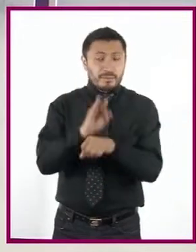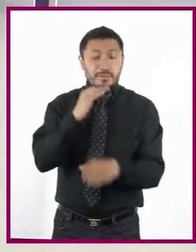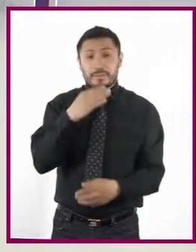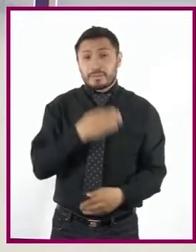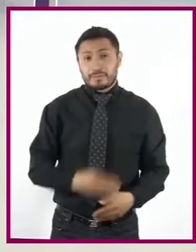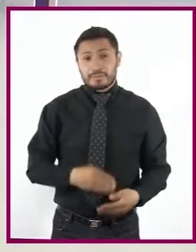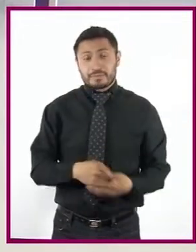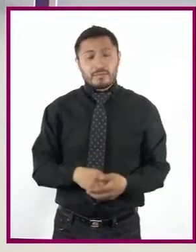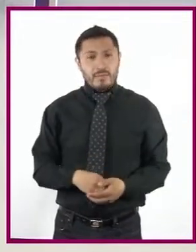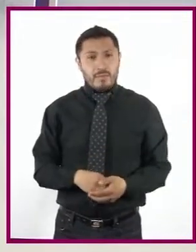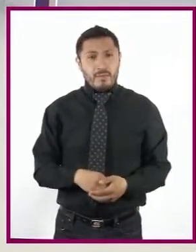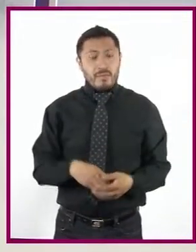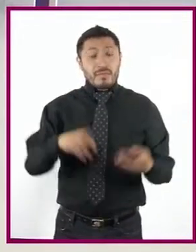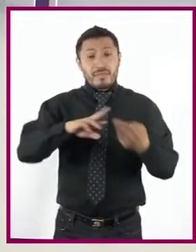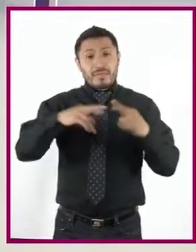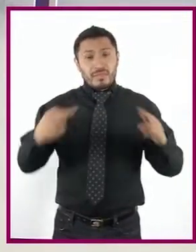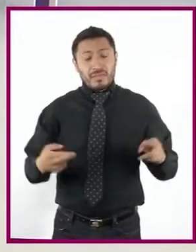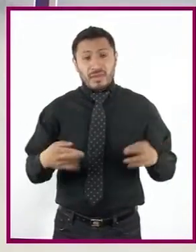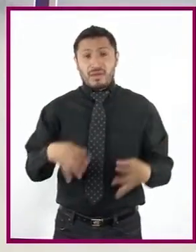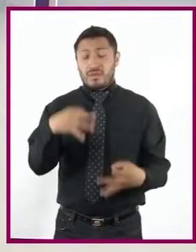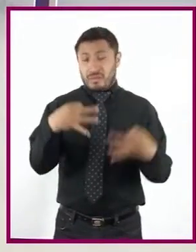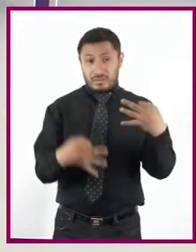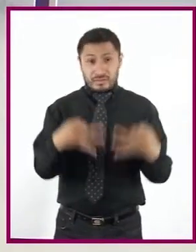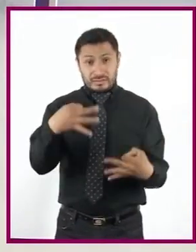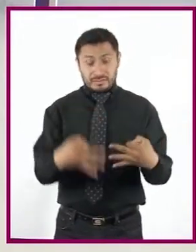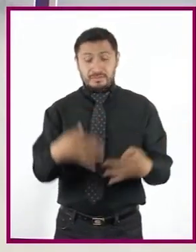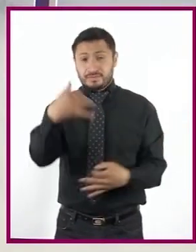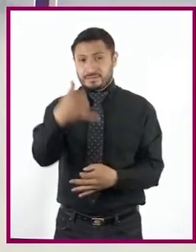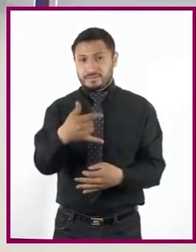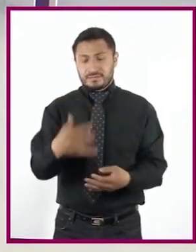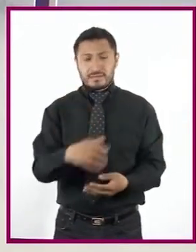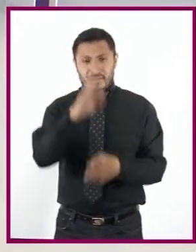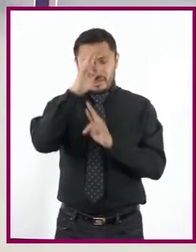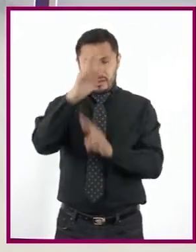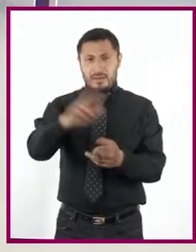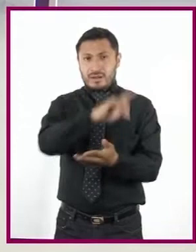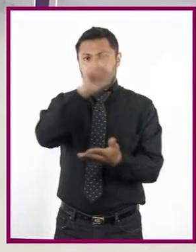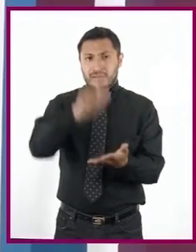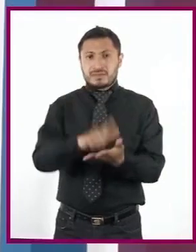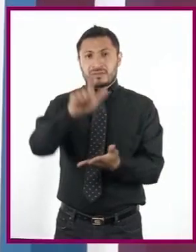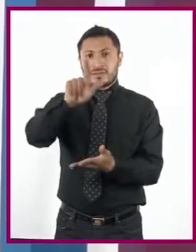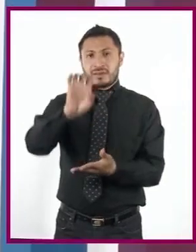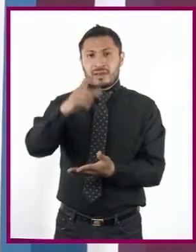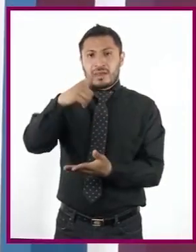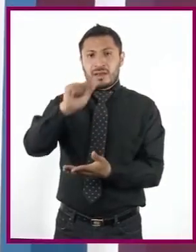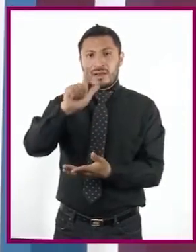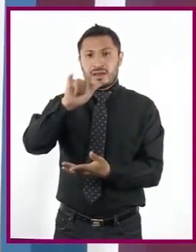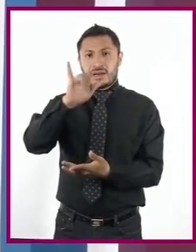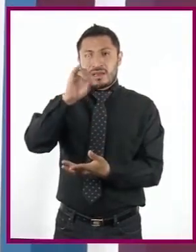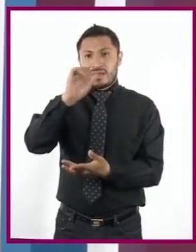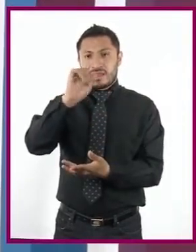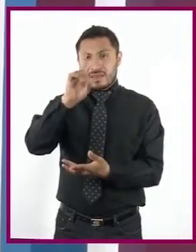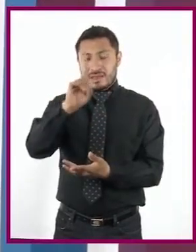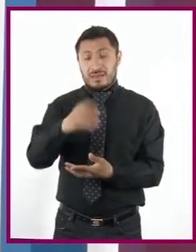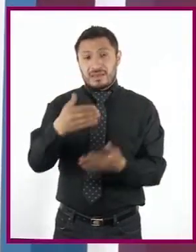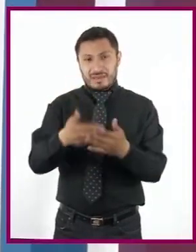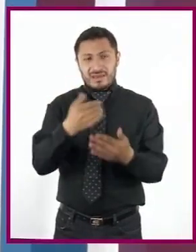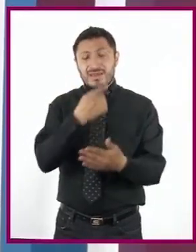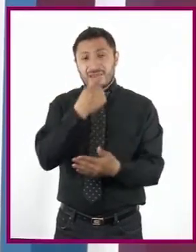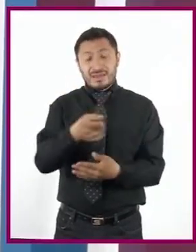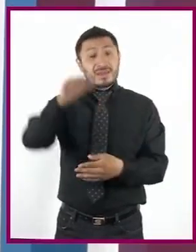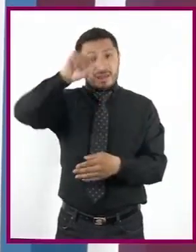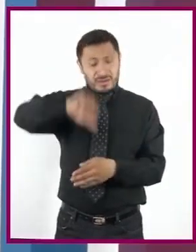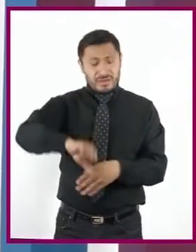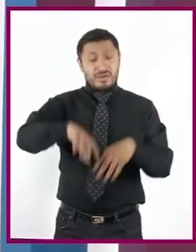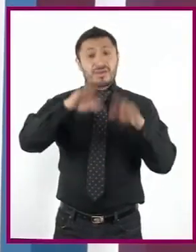justicia, los recursos jurisdiccionales y el apego de la legalidad. Como ya lo mencioné en esta